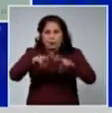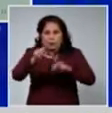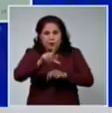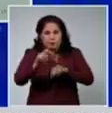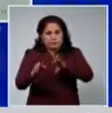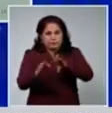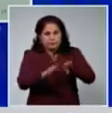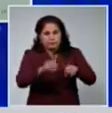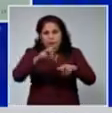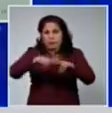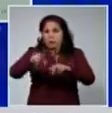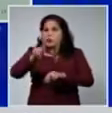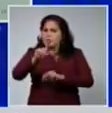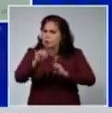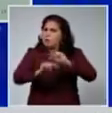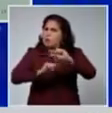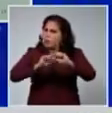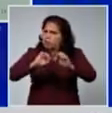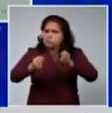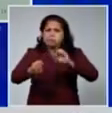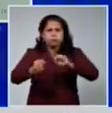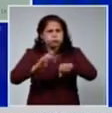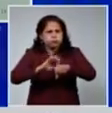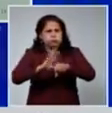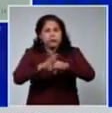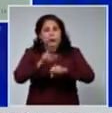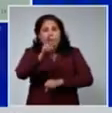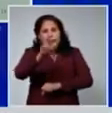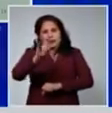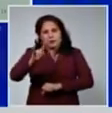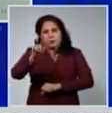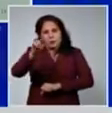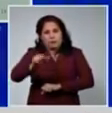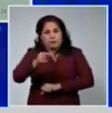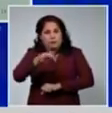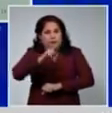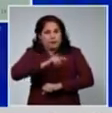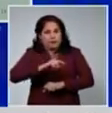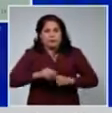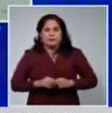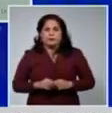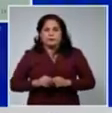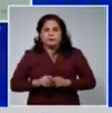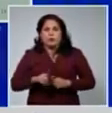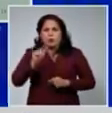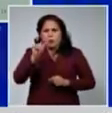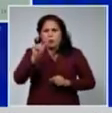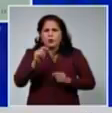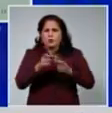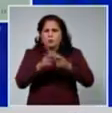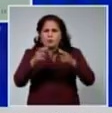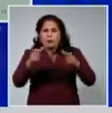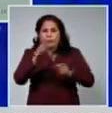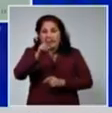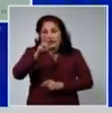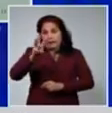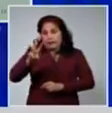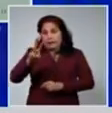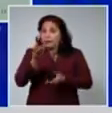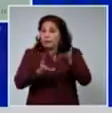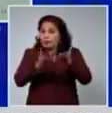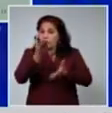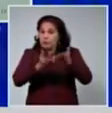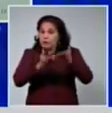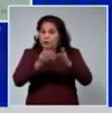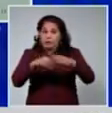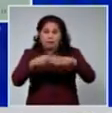pero algo en contra 29 casos en guardar un tramo en 23 en comparación con el día